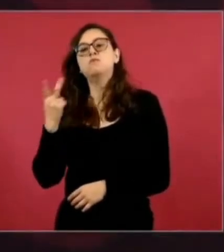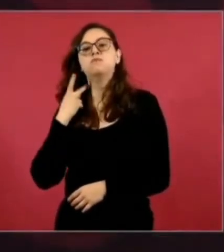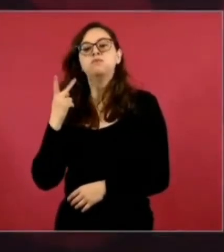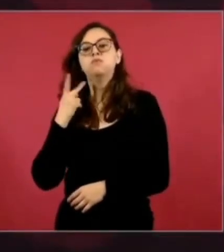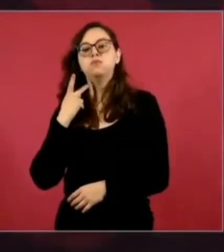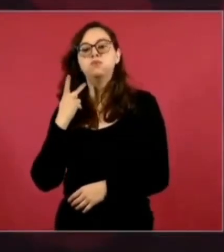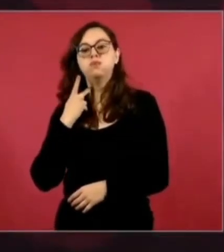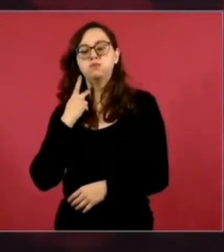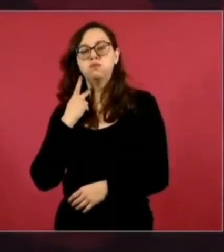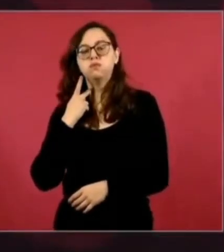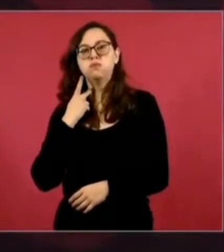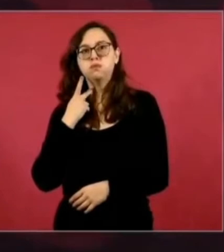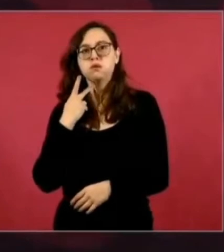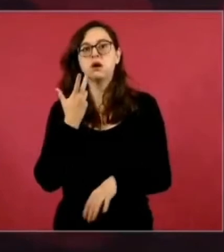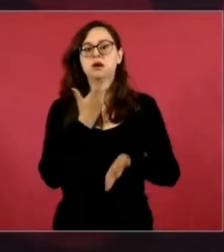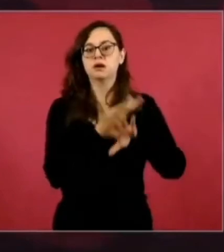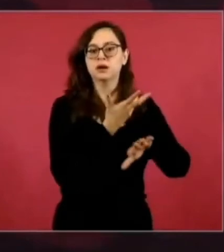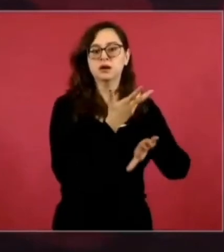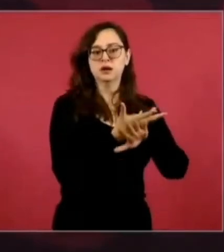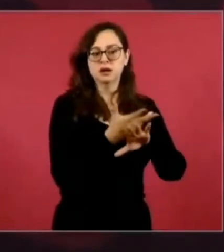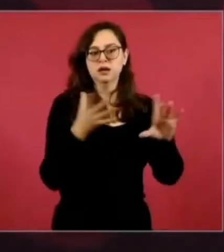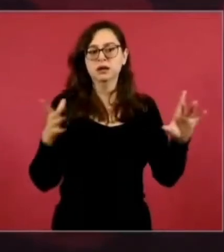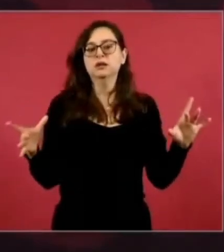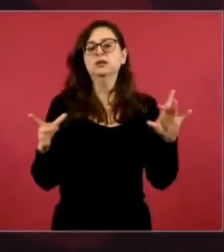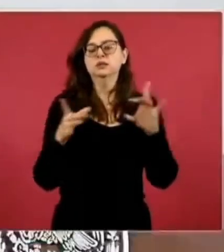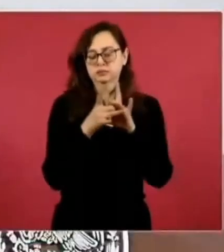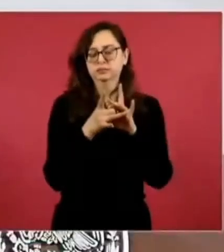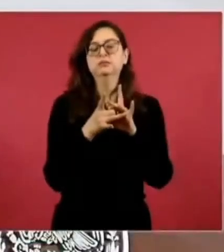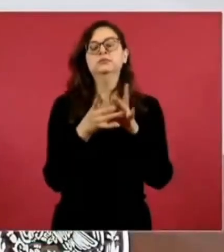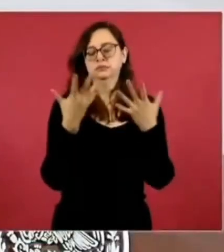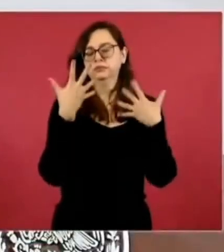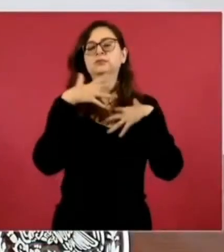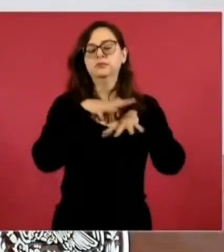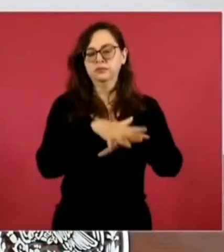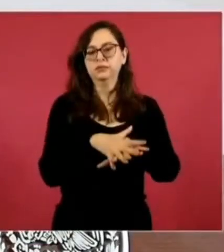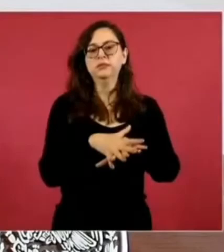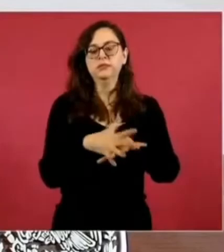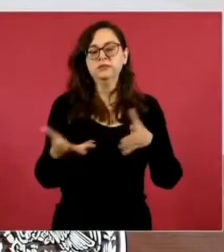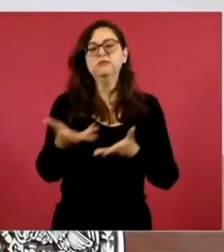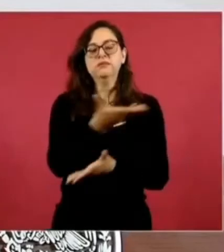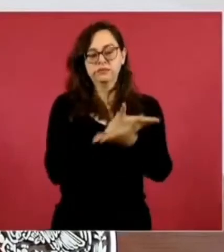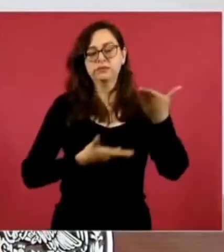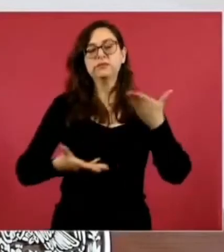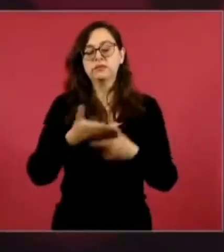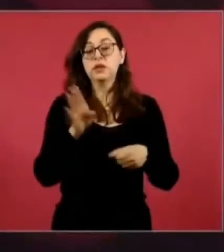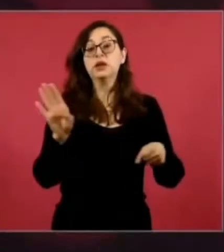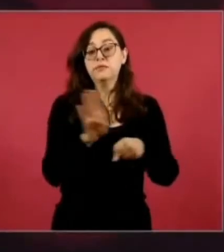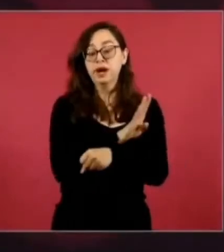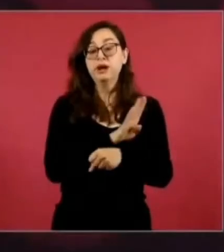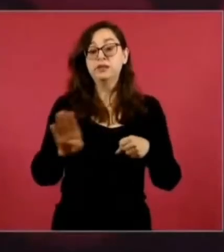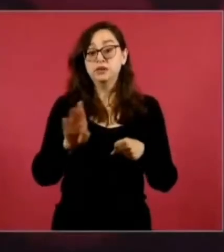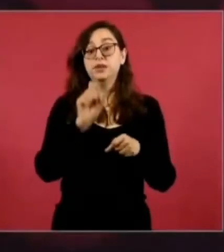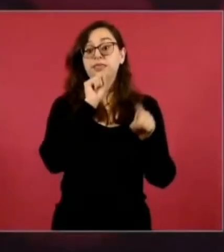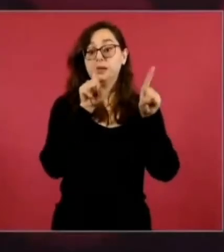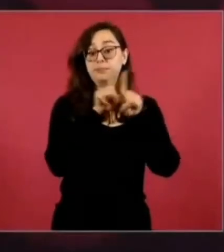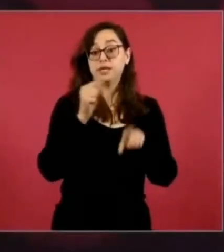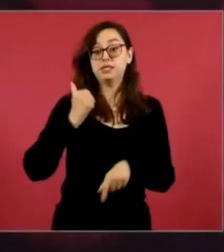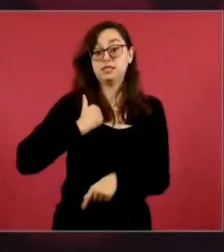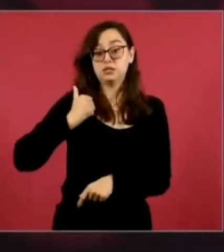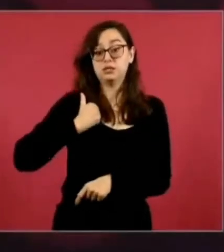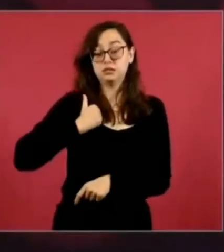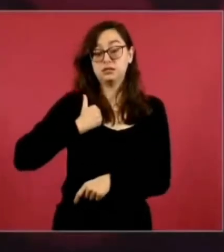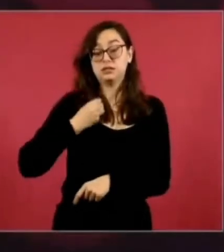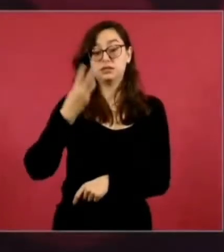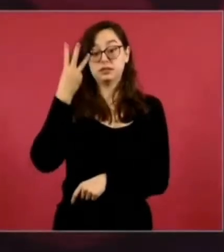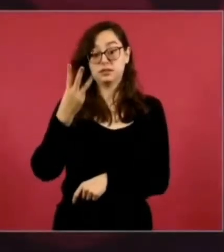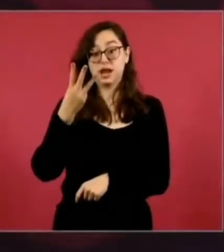de integración económica y comercial con Estados Unidos y Canadá. Nos conviene a los 3 países de